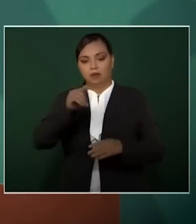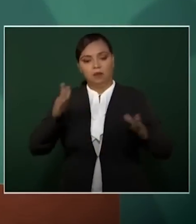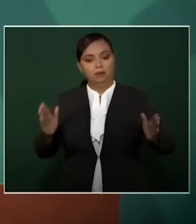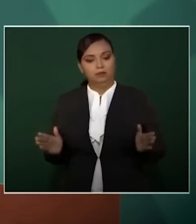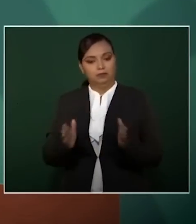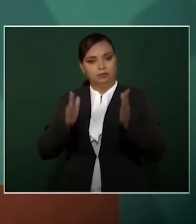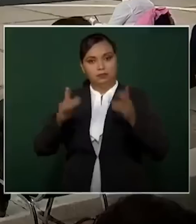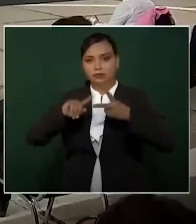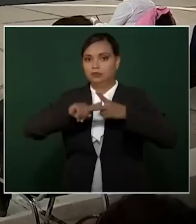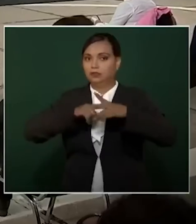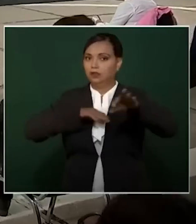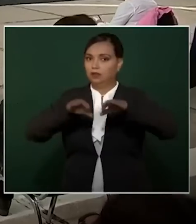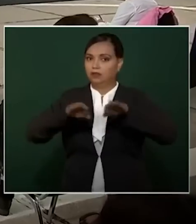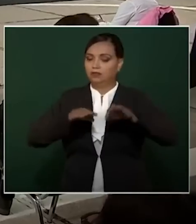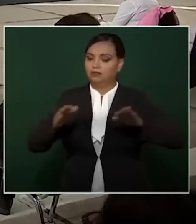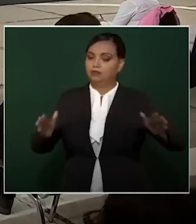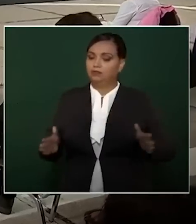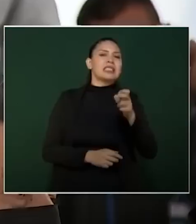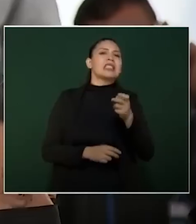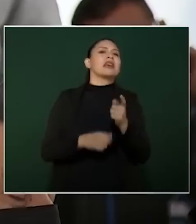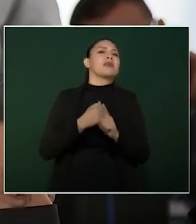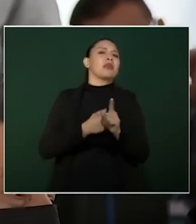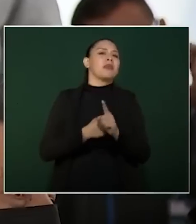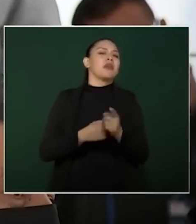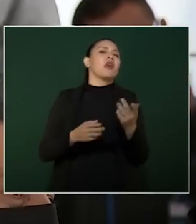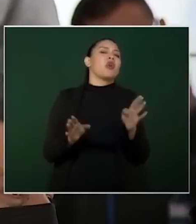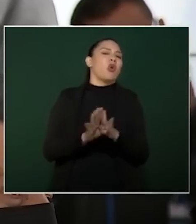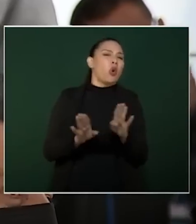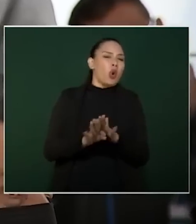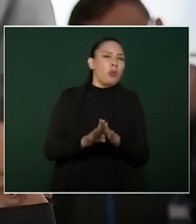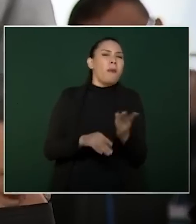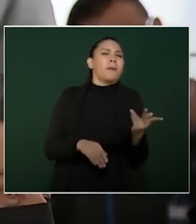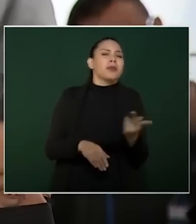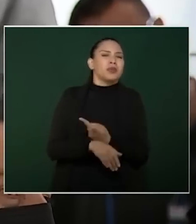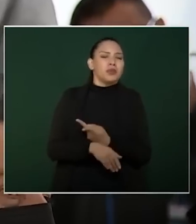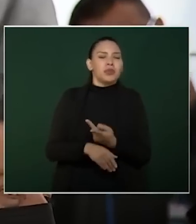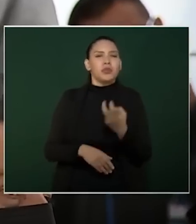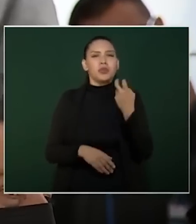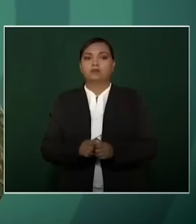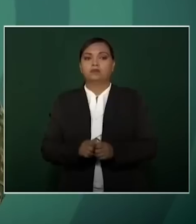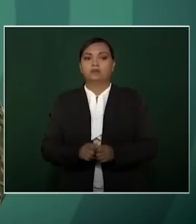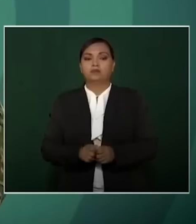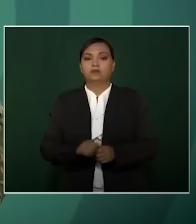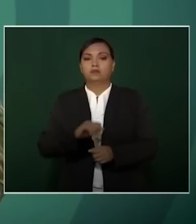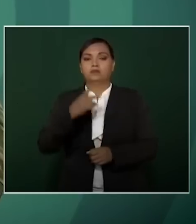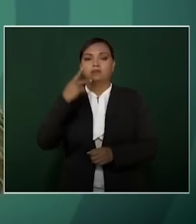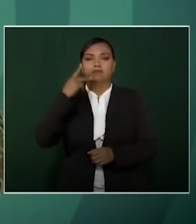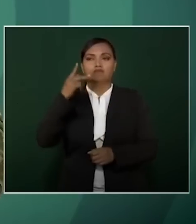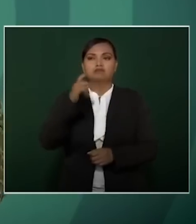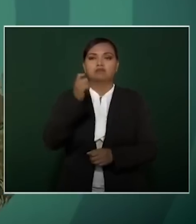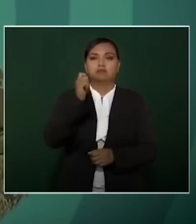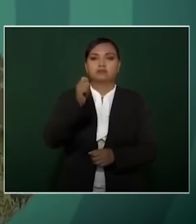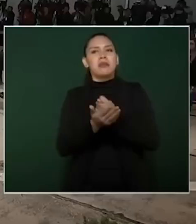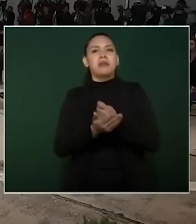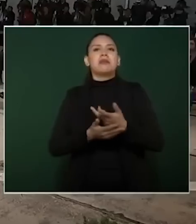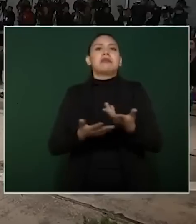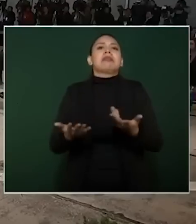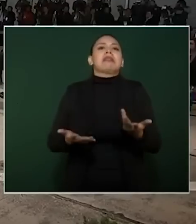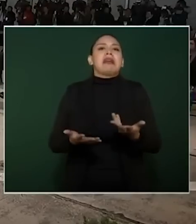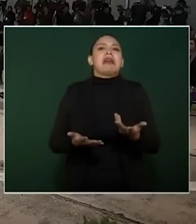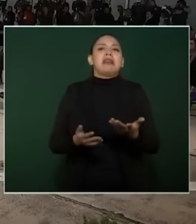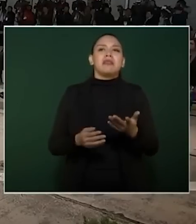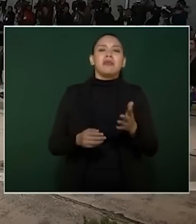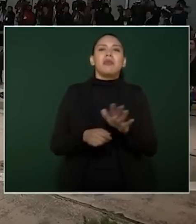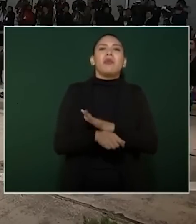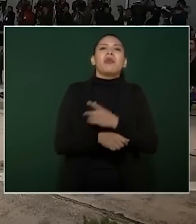general secretario al atajarle una pregunta que una reportera le dirigió directamente a Luis Crescencio Sandoval. El